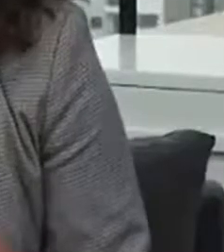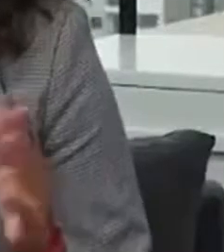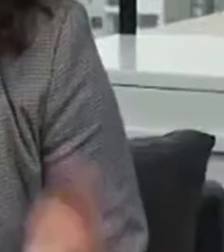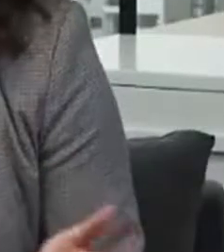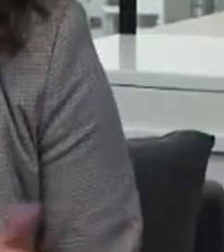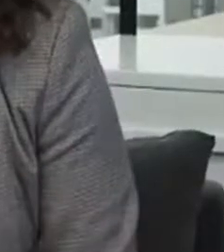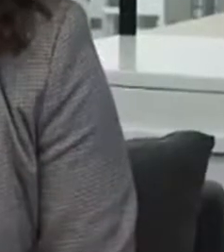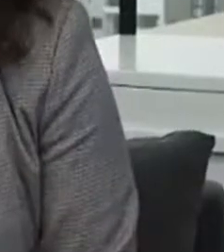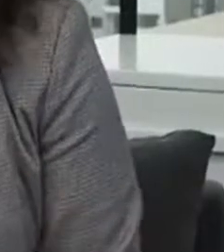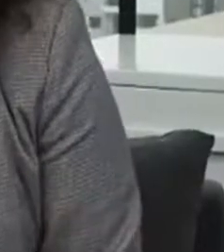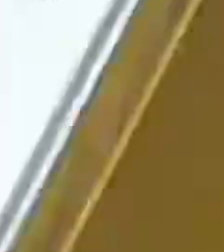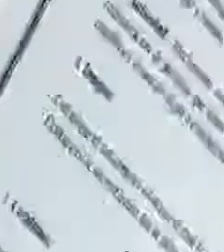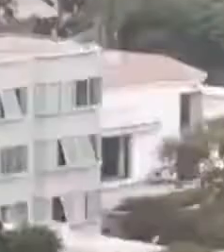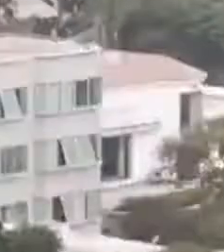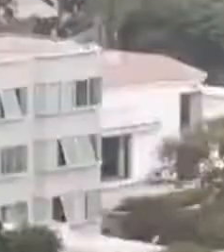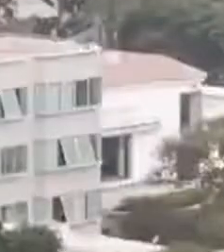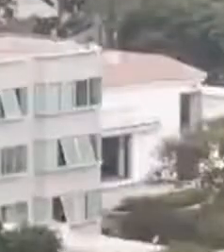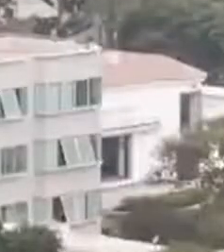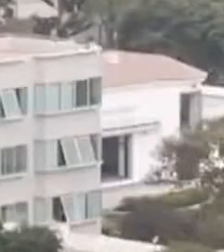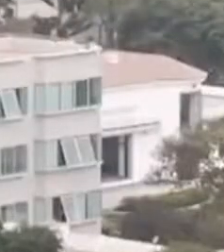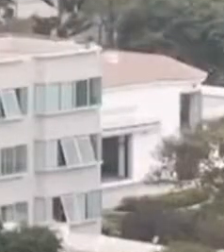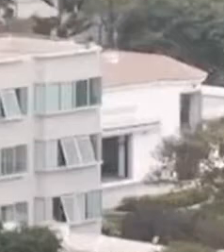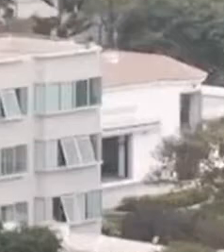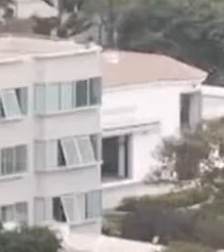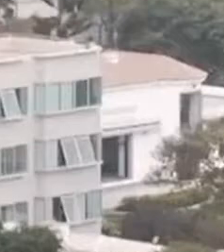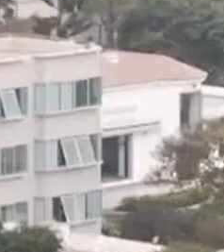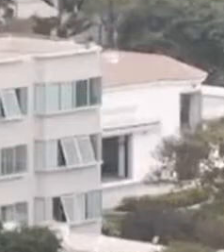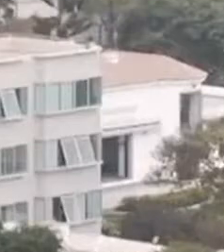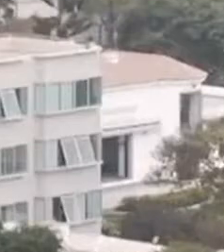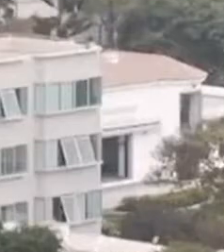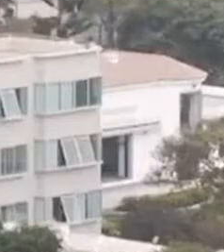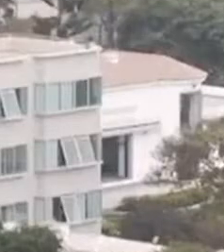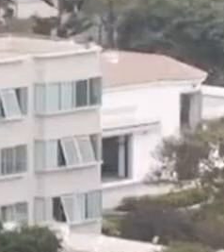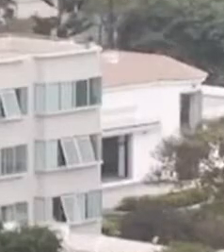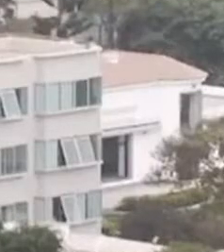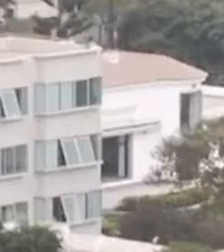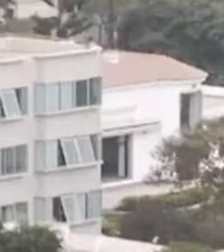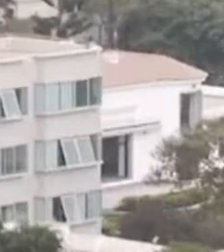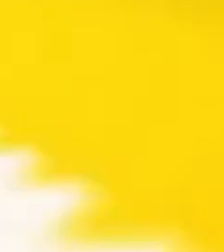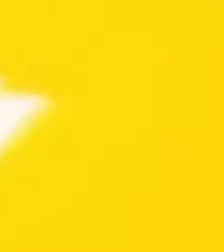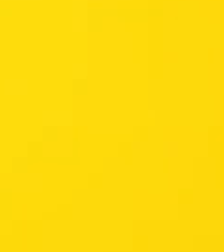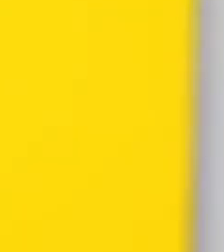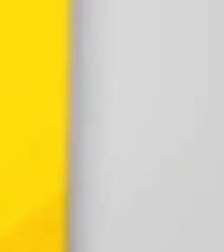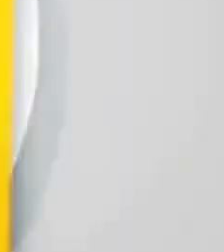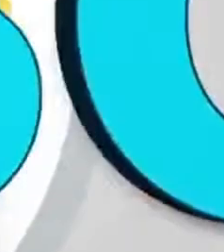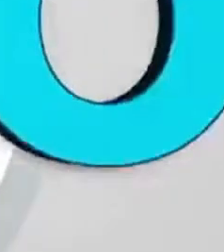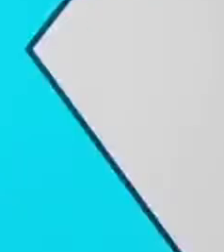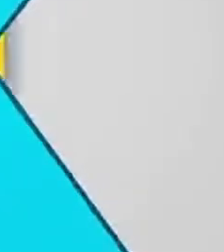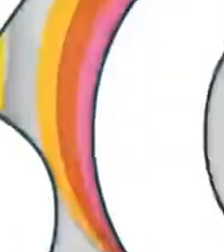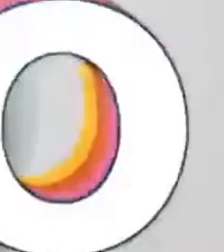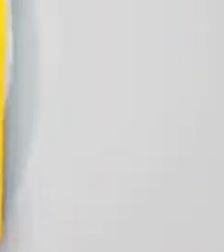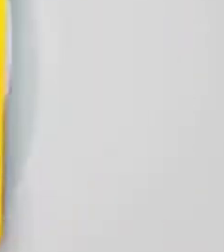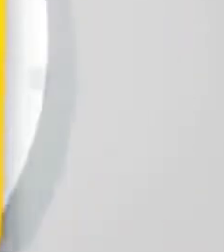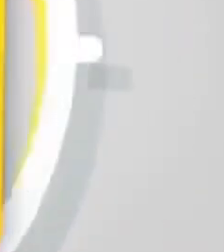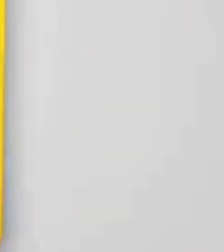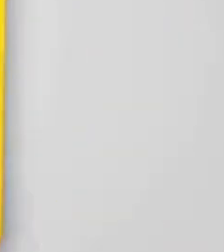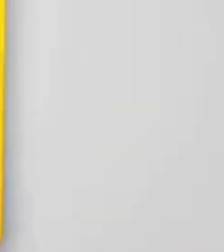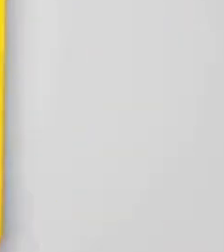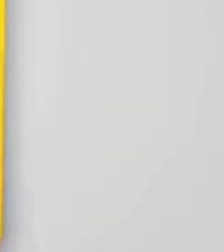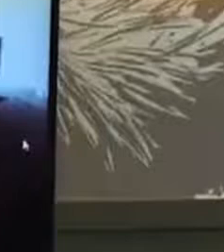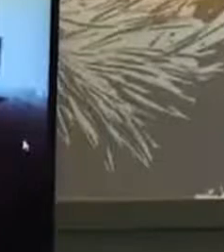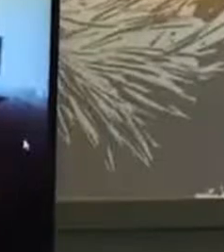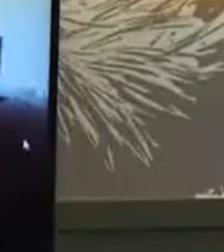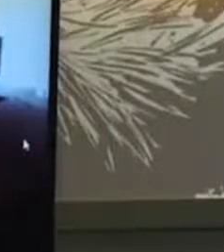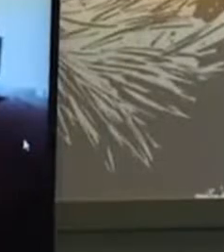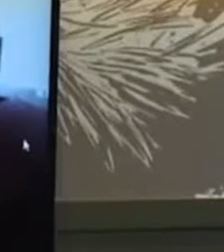o comúnmente llamado mobbing, es importante decirle a la víctima que no está sola. Resolveremos caso por